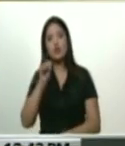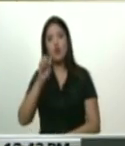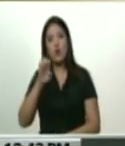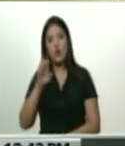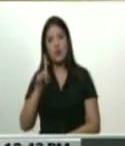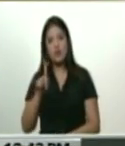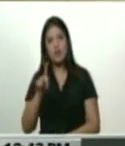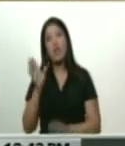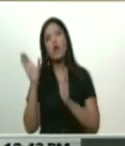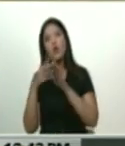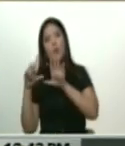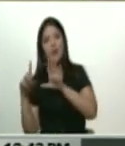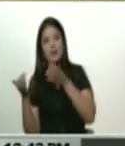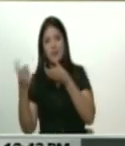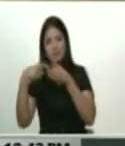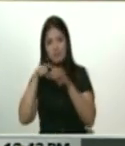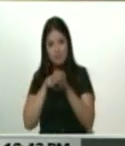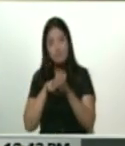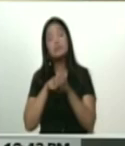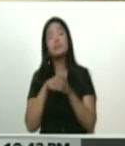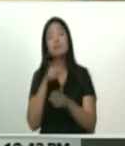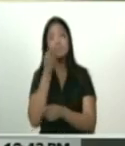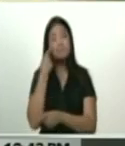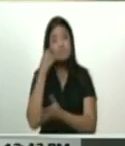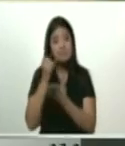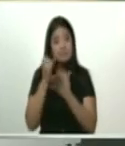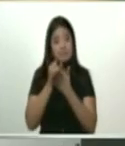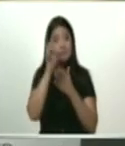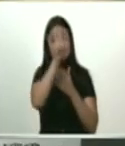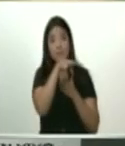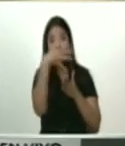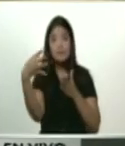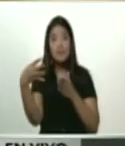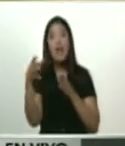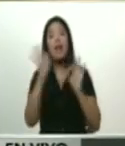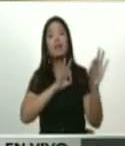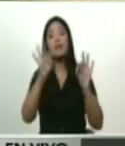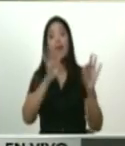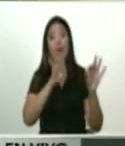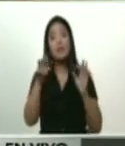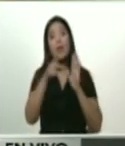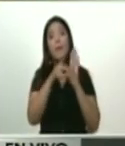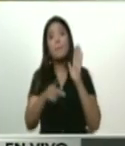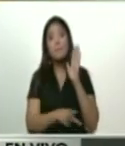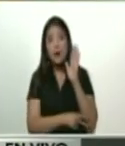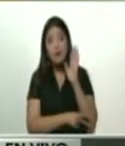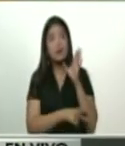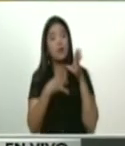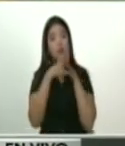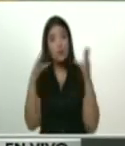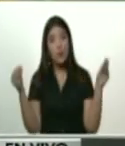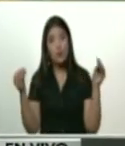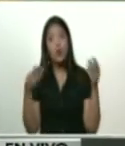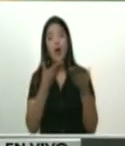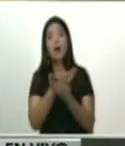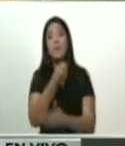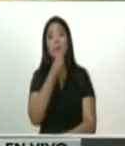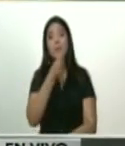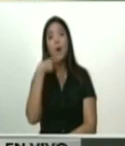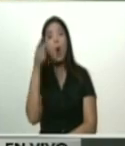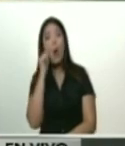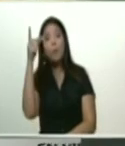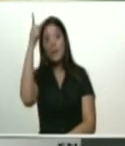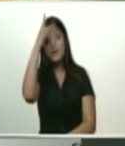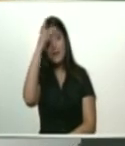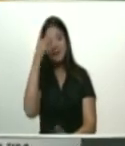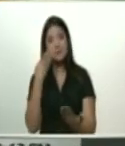Sexteto Juventud. Así, vayan chequeando la programación en los teatros, la programación en el Parque Los Caobos, y dejo en la palabra a mi hermano Tarek